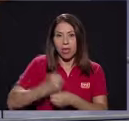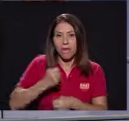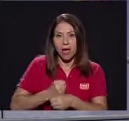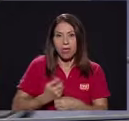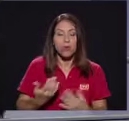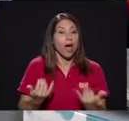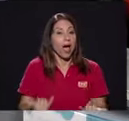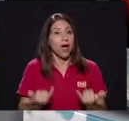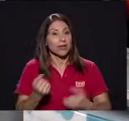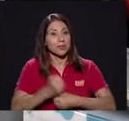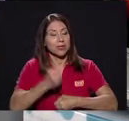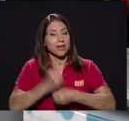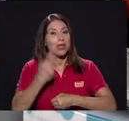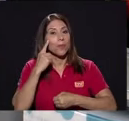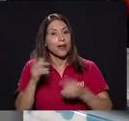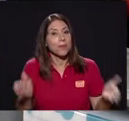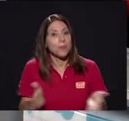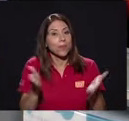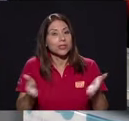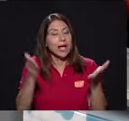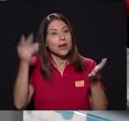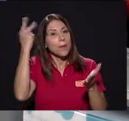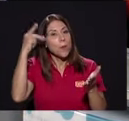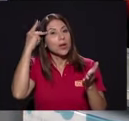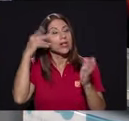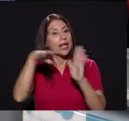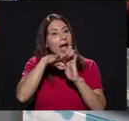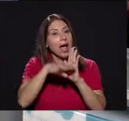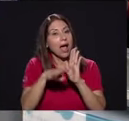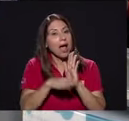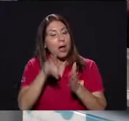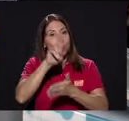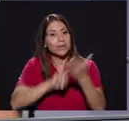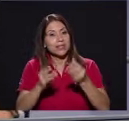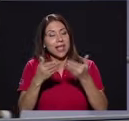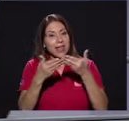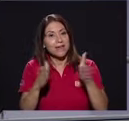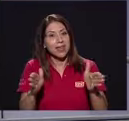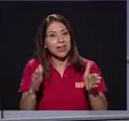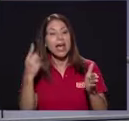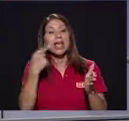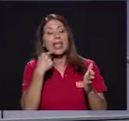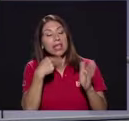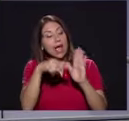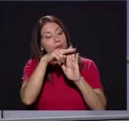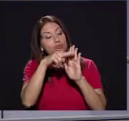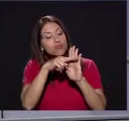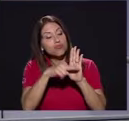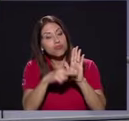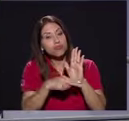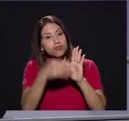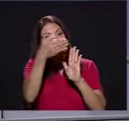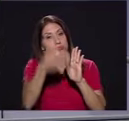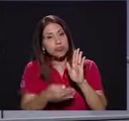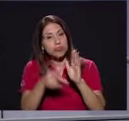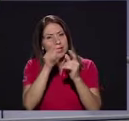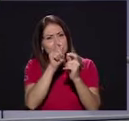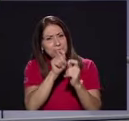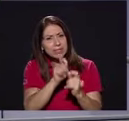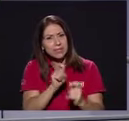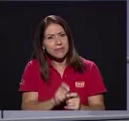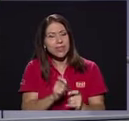eso, ahora estamos trabajando para impulsar una política de universidad abierta que venga a darnos un marco normativo un poco todavía más